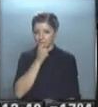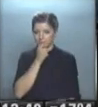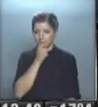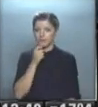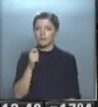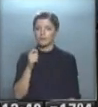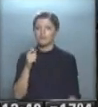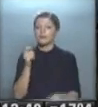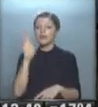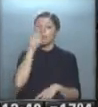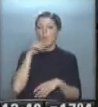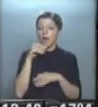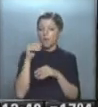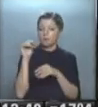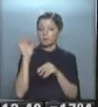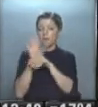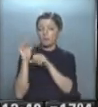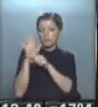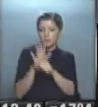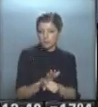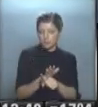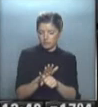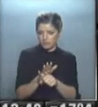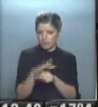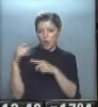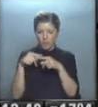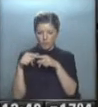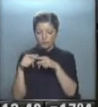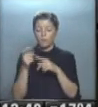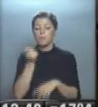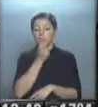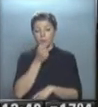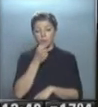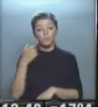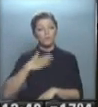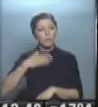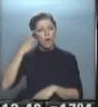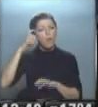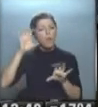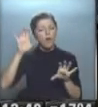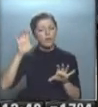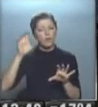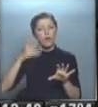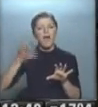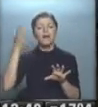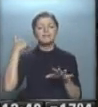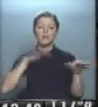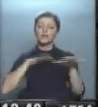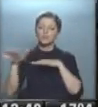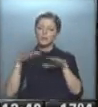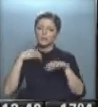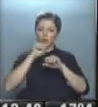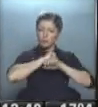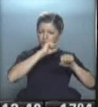de negación de la mujer, el uso político que se hace, porque por ejemplo recuerdo cuando fue el bombardeo y el